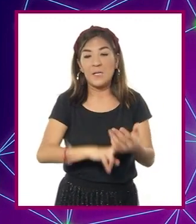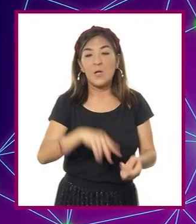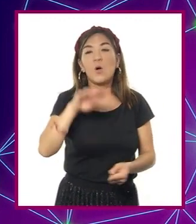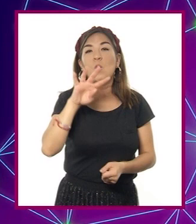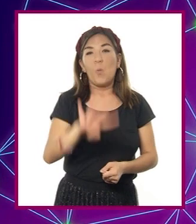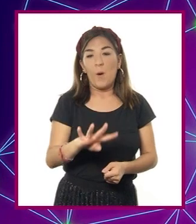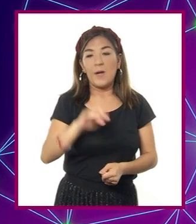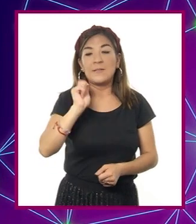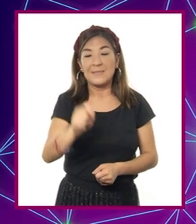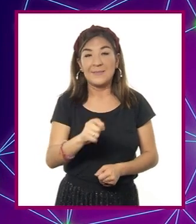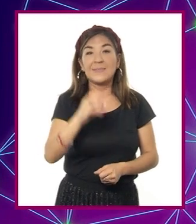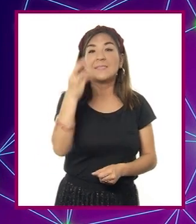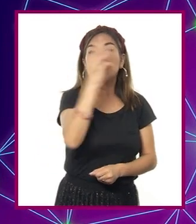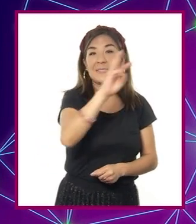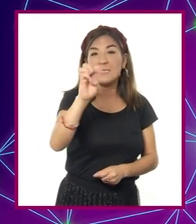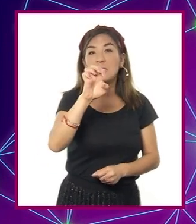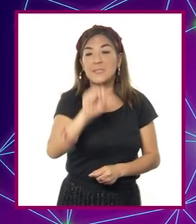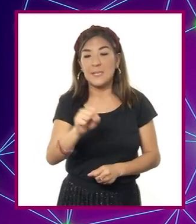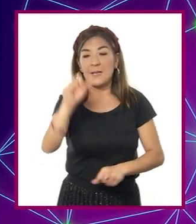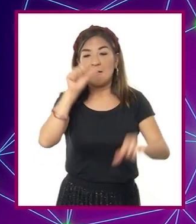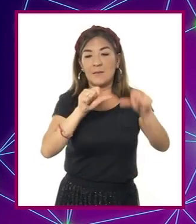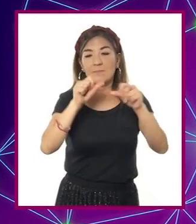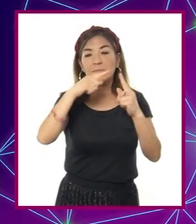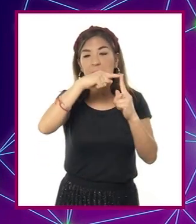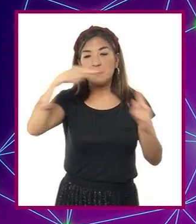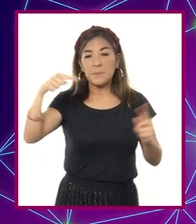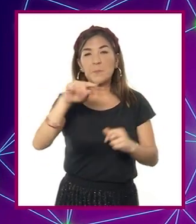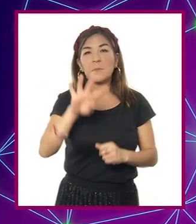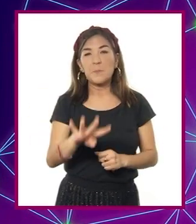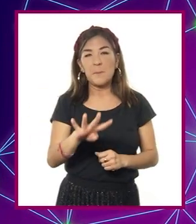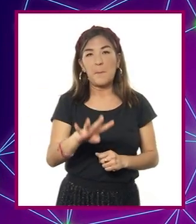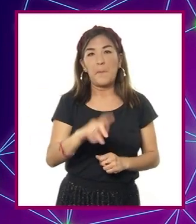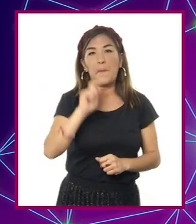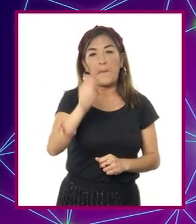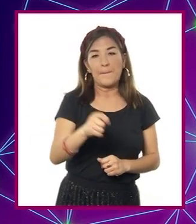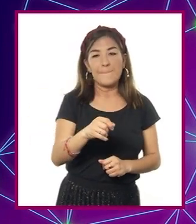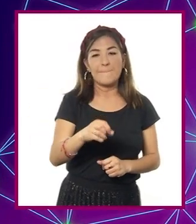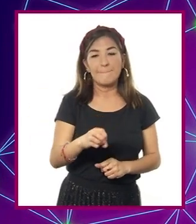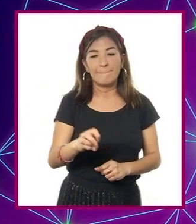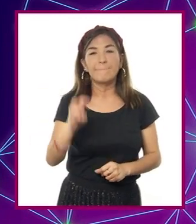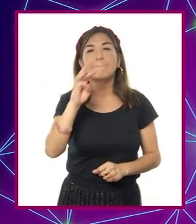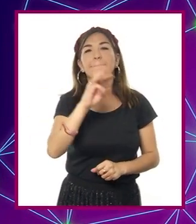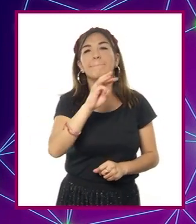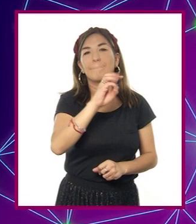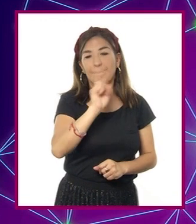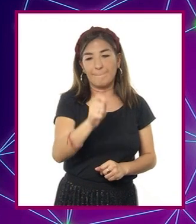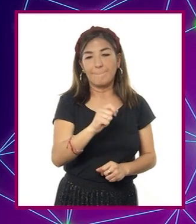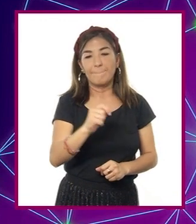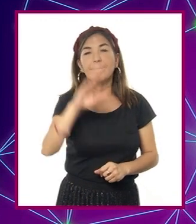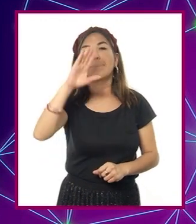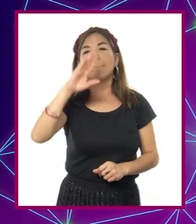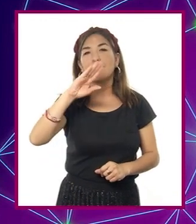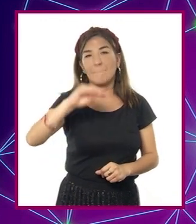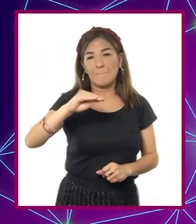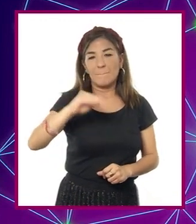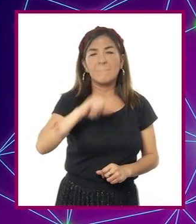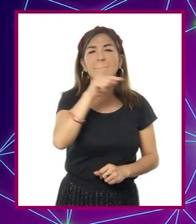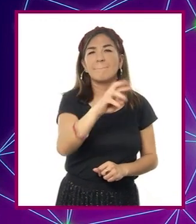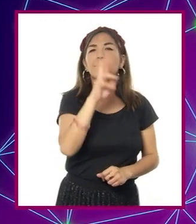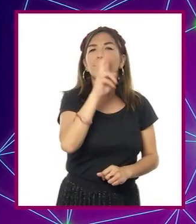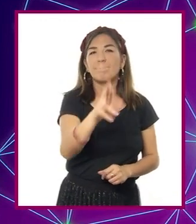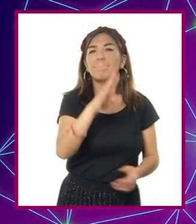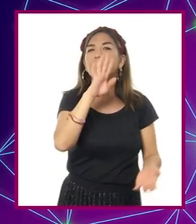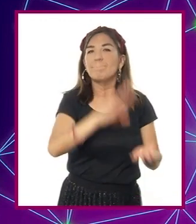360 entre 4. Al resolver esta división, obtenemos que el cociente